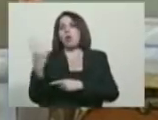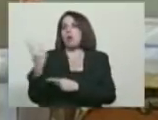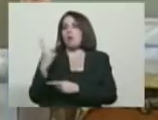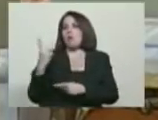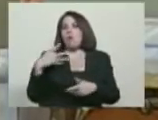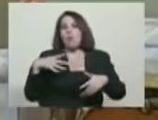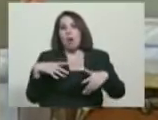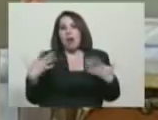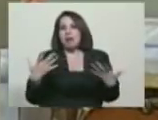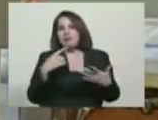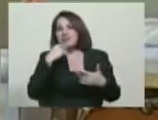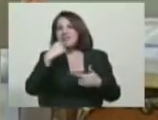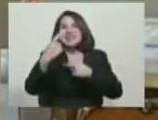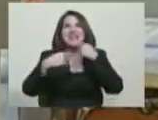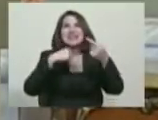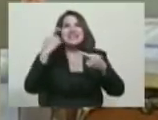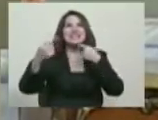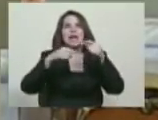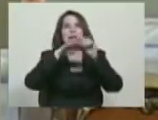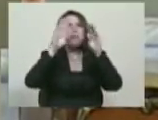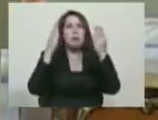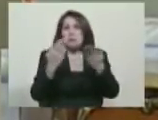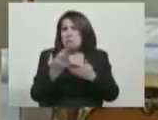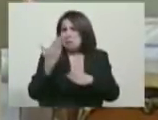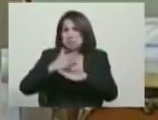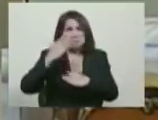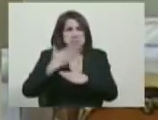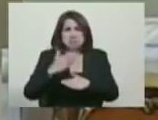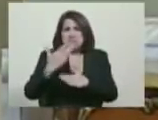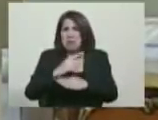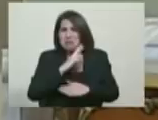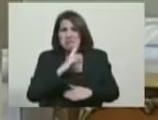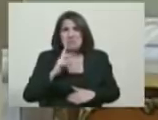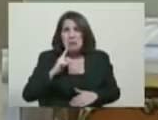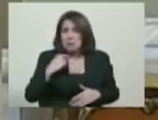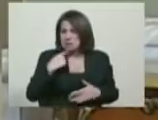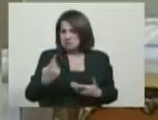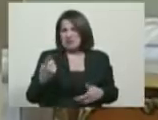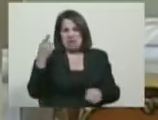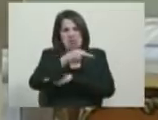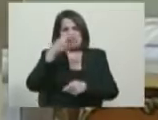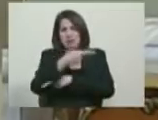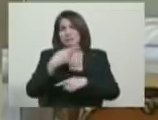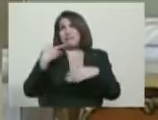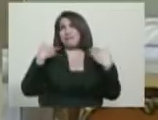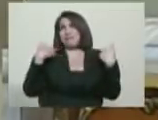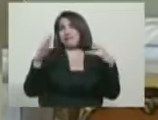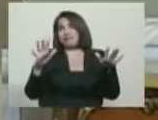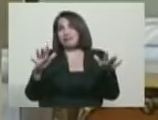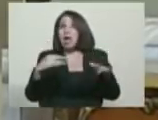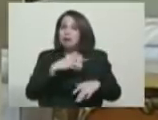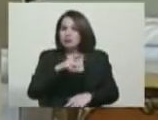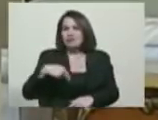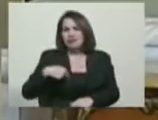Desde el cual nosotros no nos importa que nos llamen como nos llamen. Nosotros creemos en una